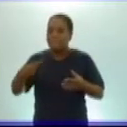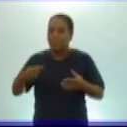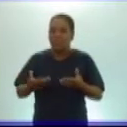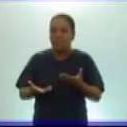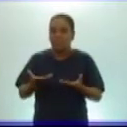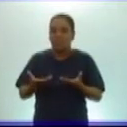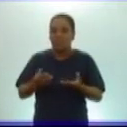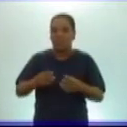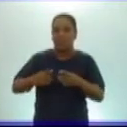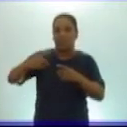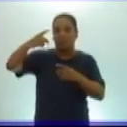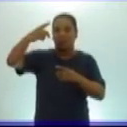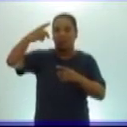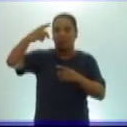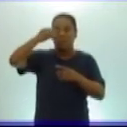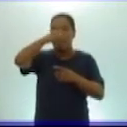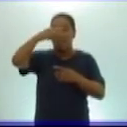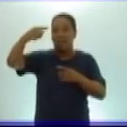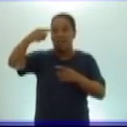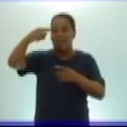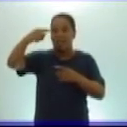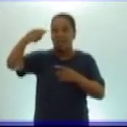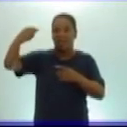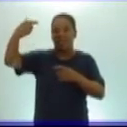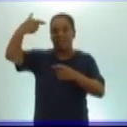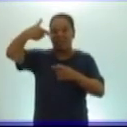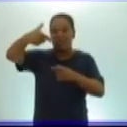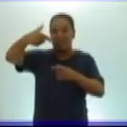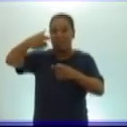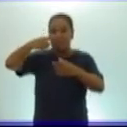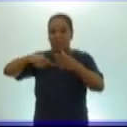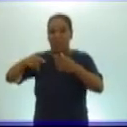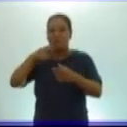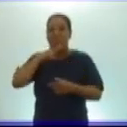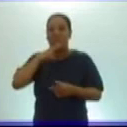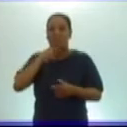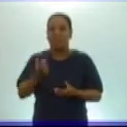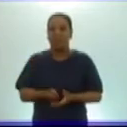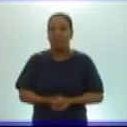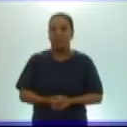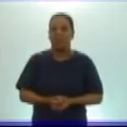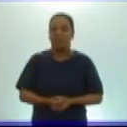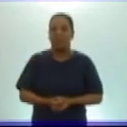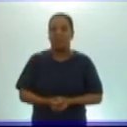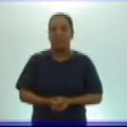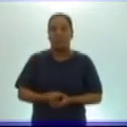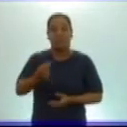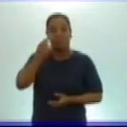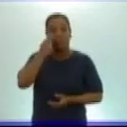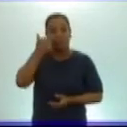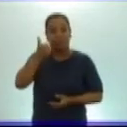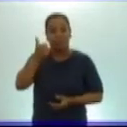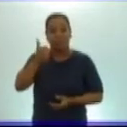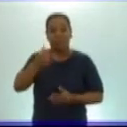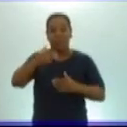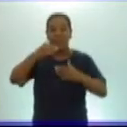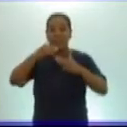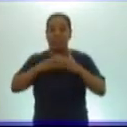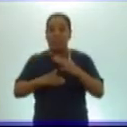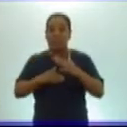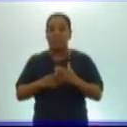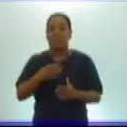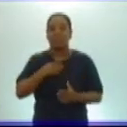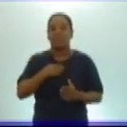gasolina formará entonces la capa superior de la mezcla. Fíjense que en la parte de abajo aparece que ustedes deben mirar la